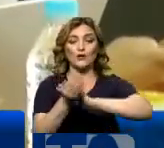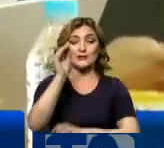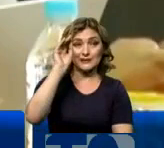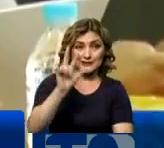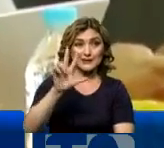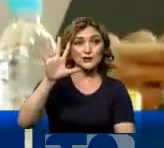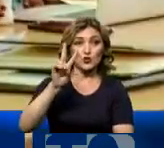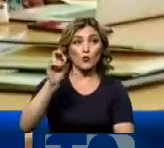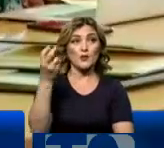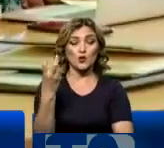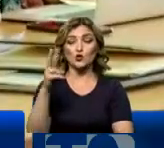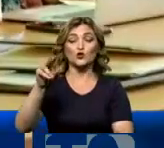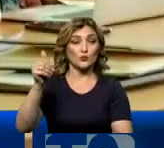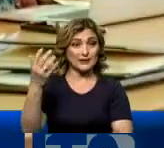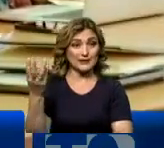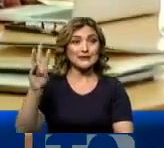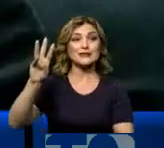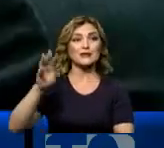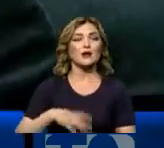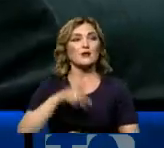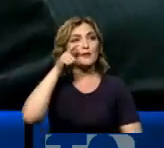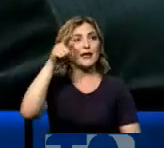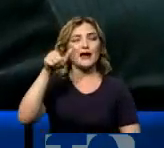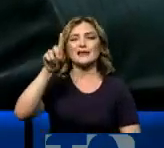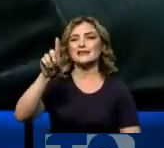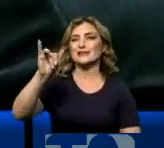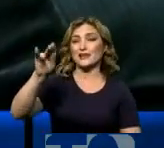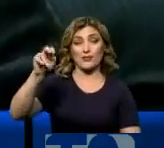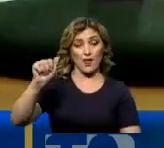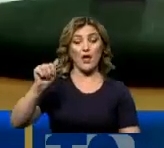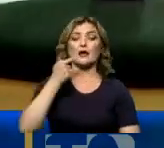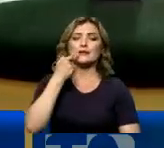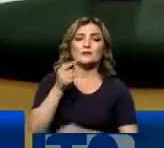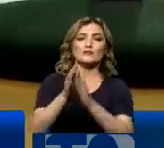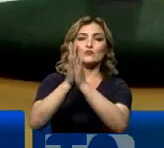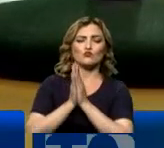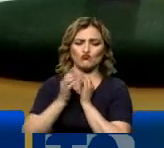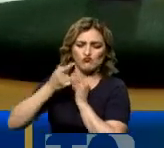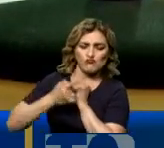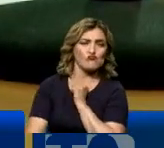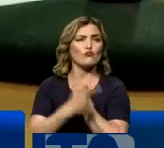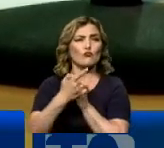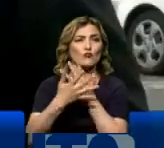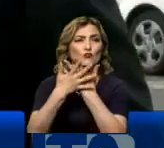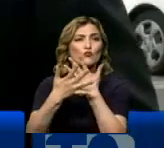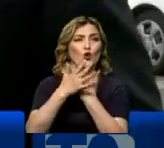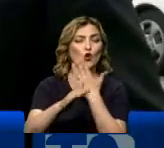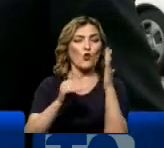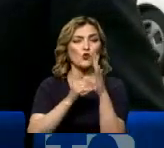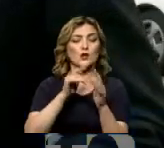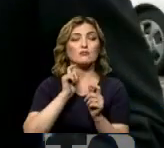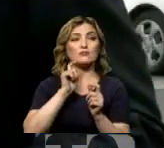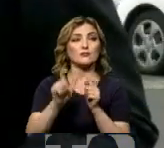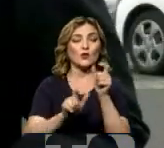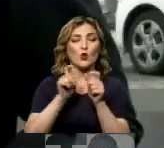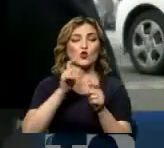Sobornos 2012-2016. La fiscal Diana Salazar ha solicitado la sentencia condenatoria en contra de 20